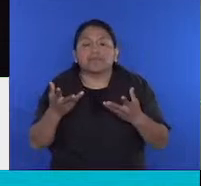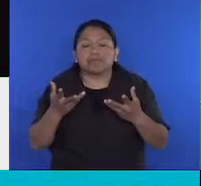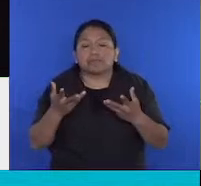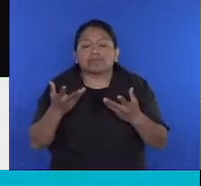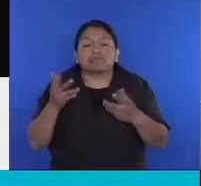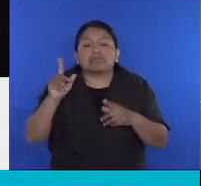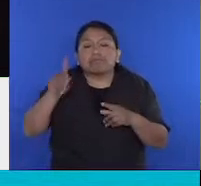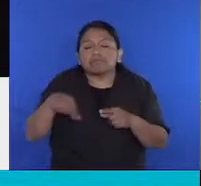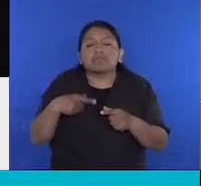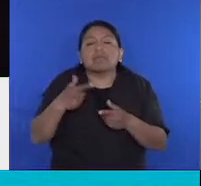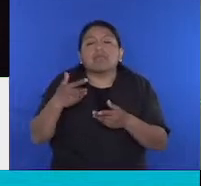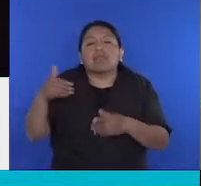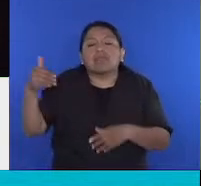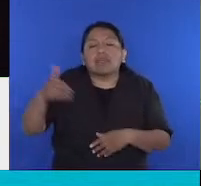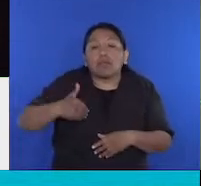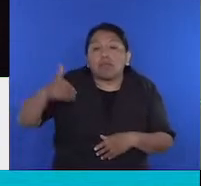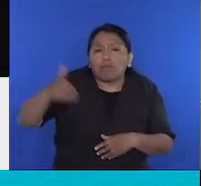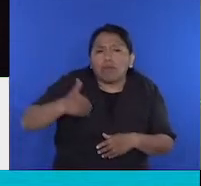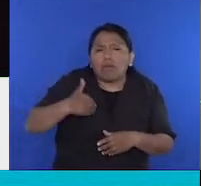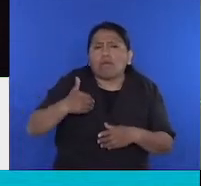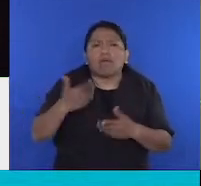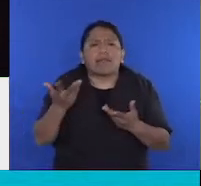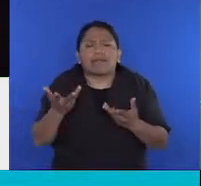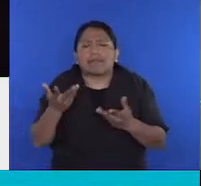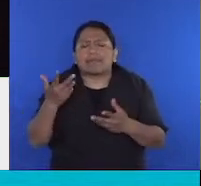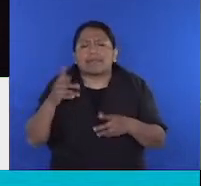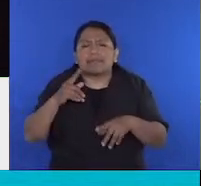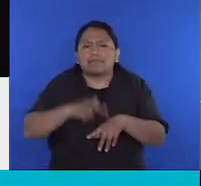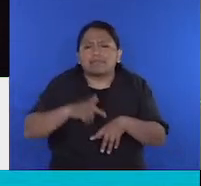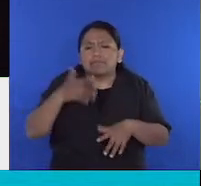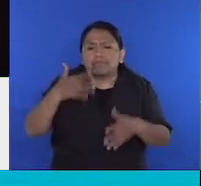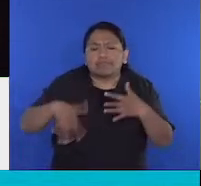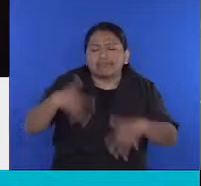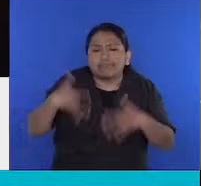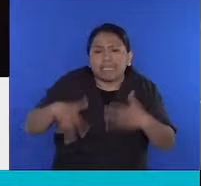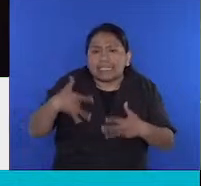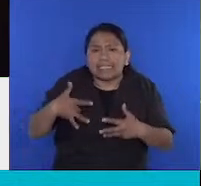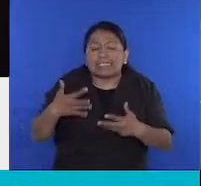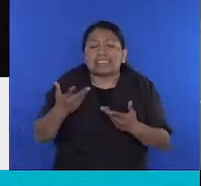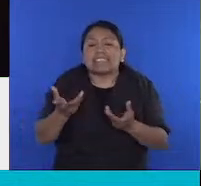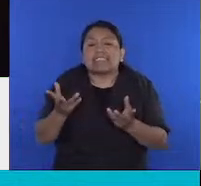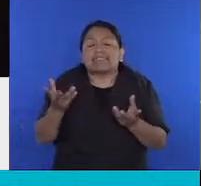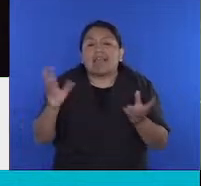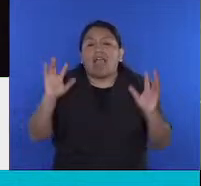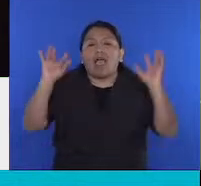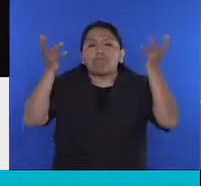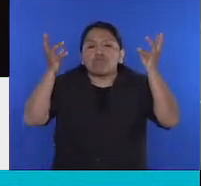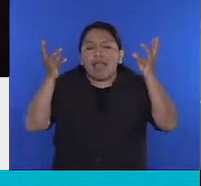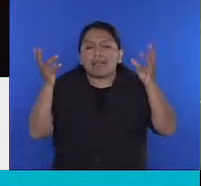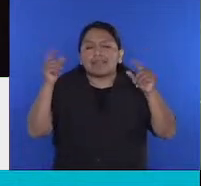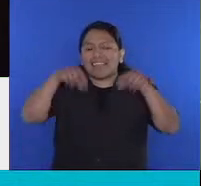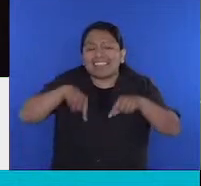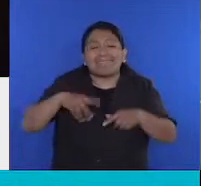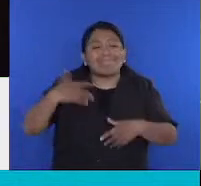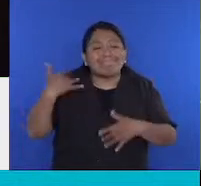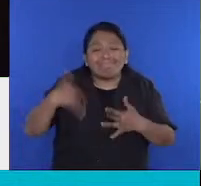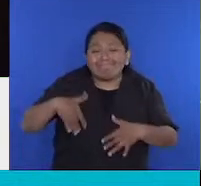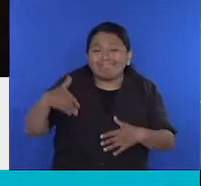los operativos de emergencia, y es justamente arriba de las ambulancias donde se producen la mayor cantidad de fallecimientos de